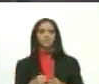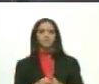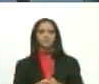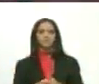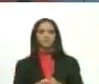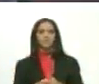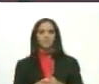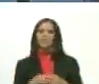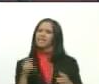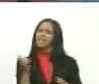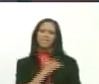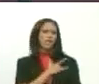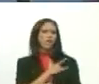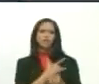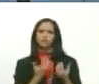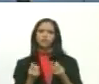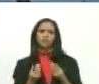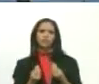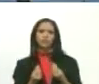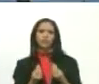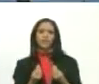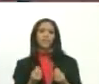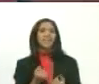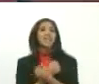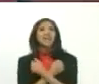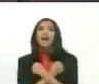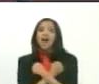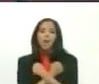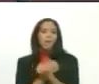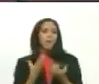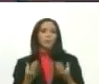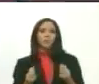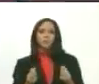Les quiero mucho. Les amo en demasía.